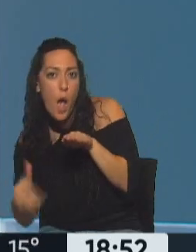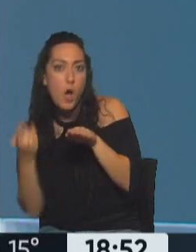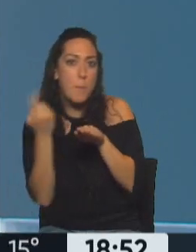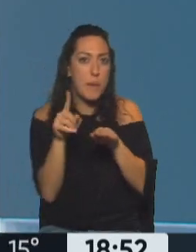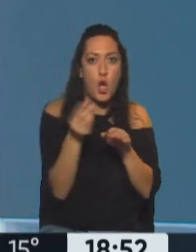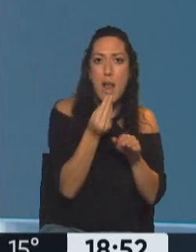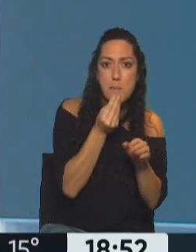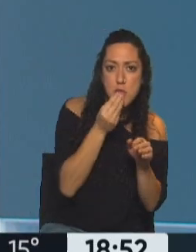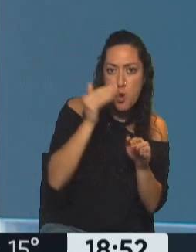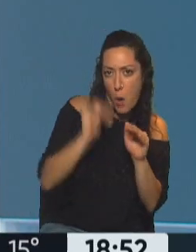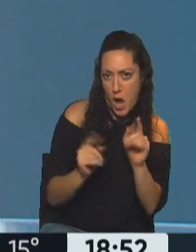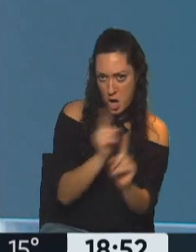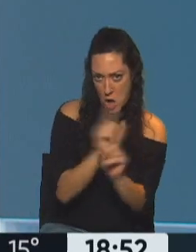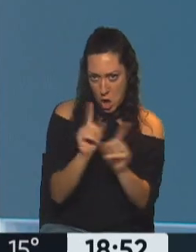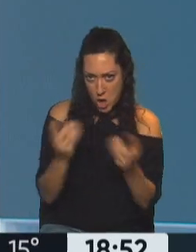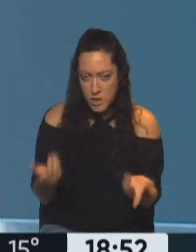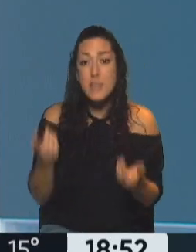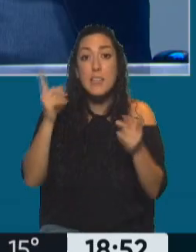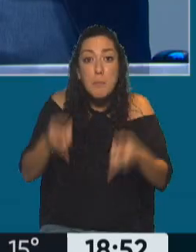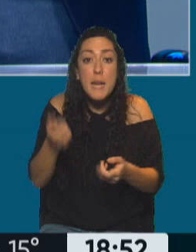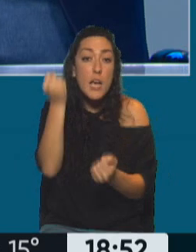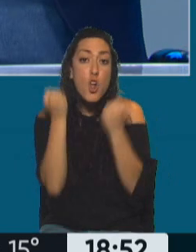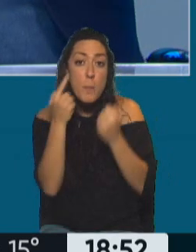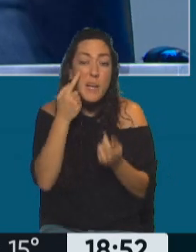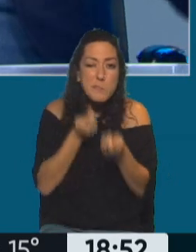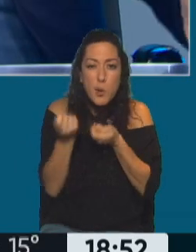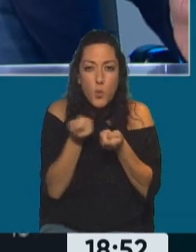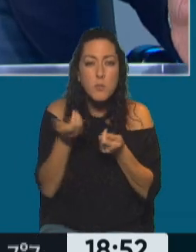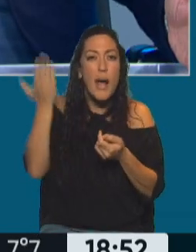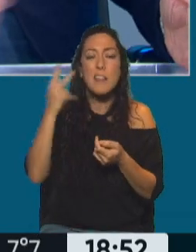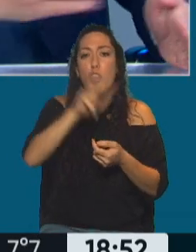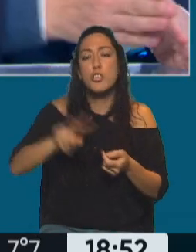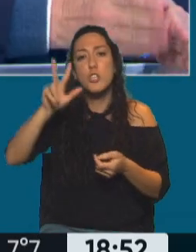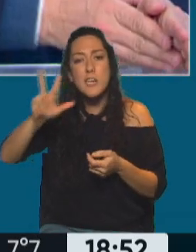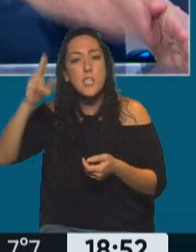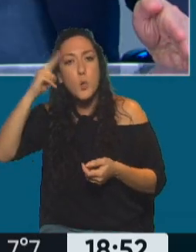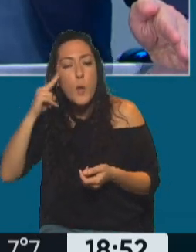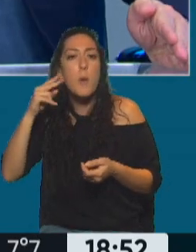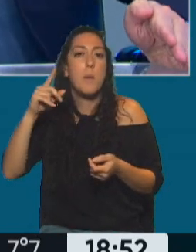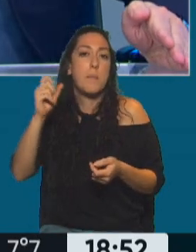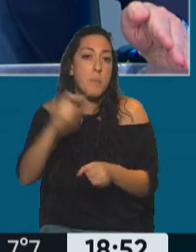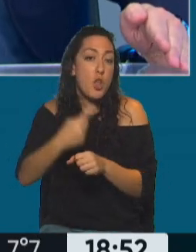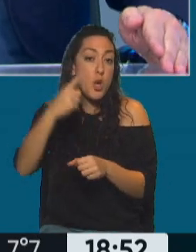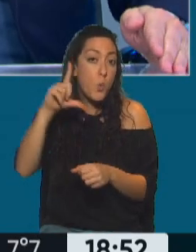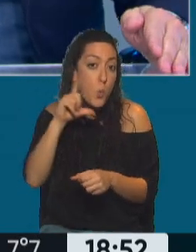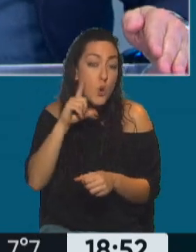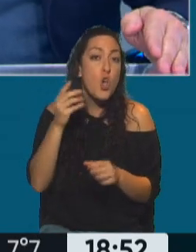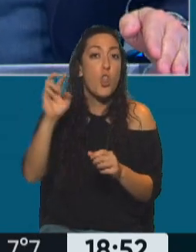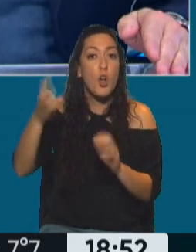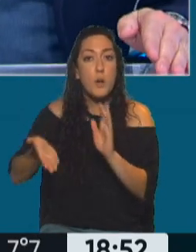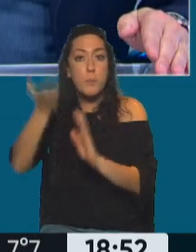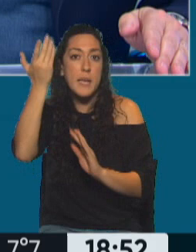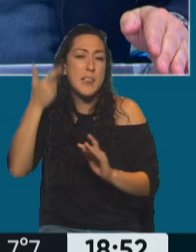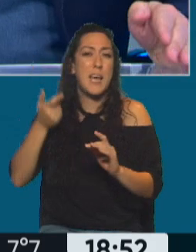y especulación económica bueno sosteníamos el dólar 239 es el primero de julio se fue a 338